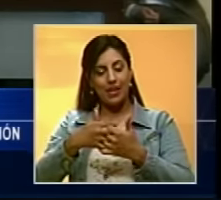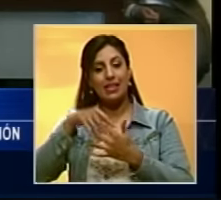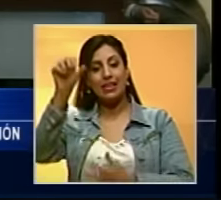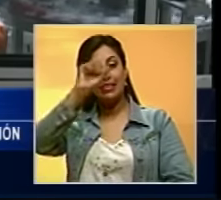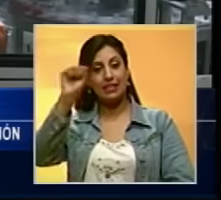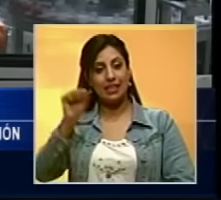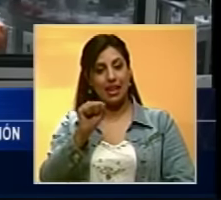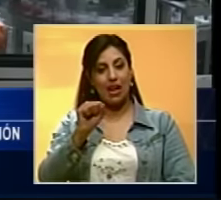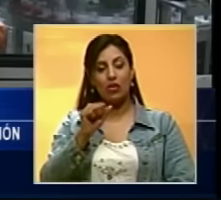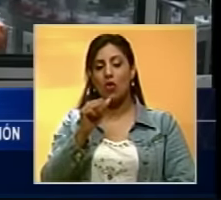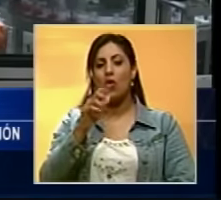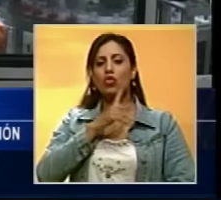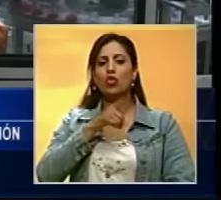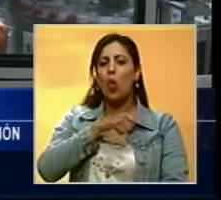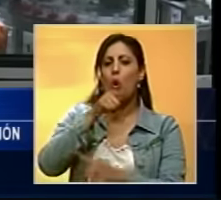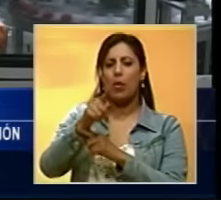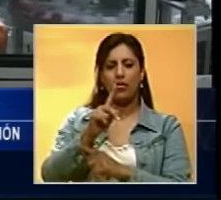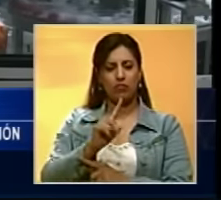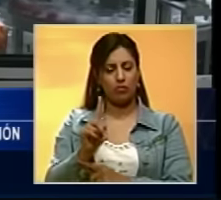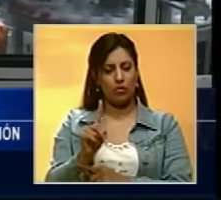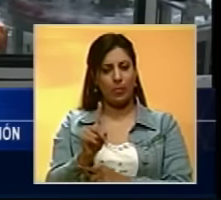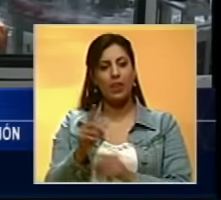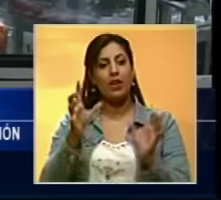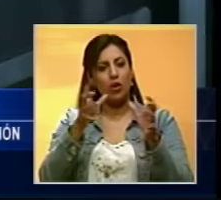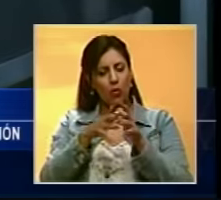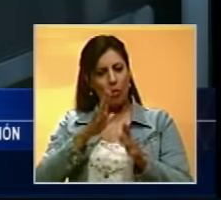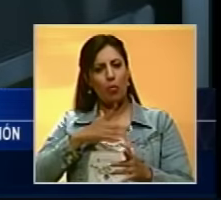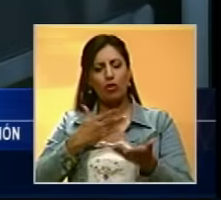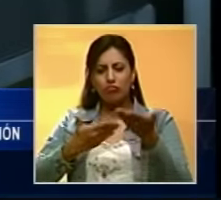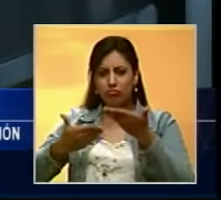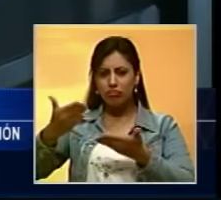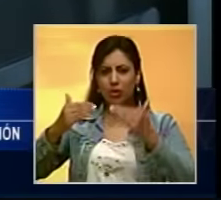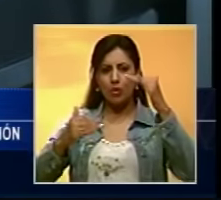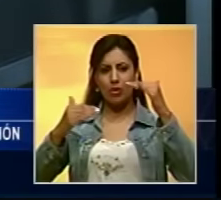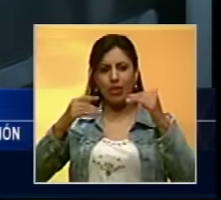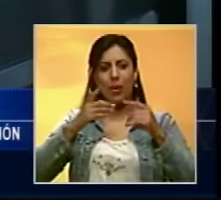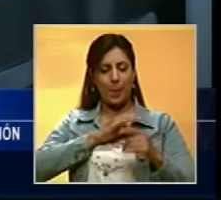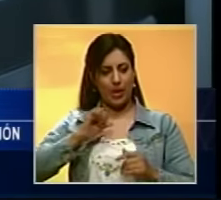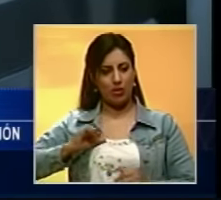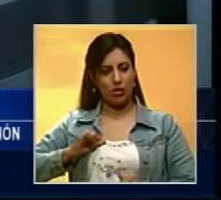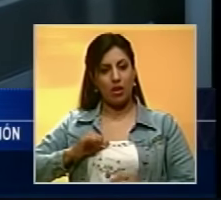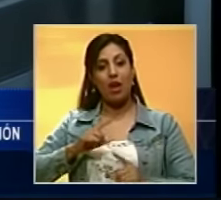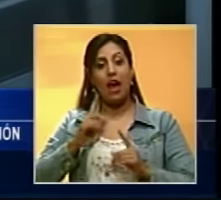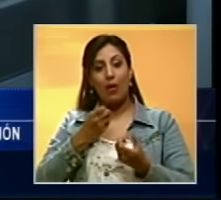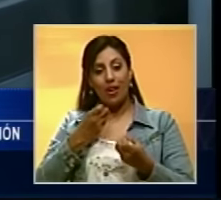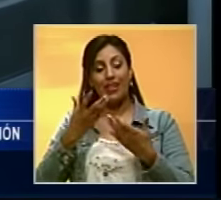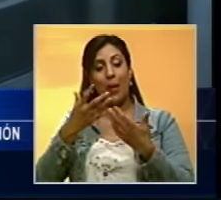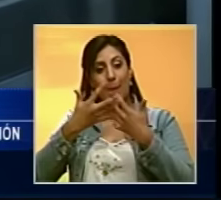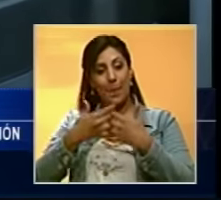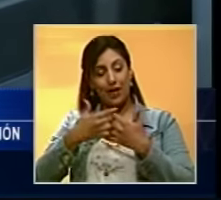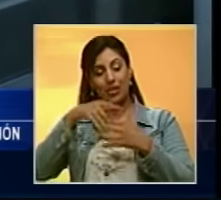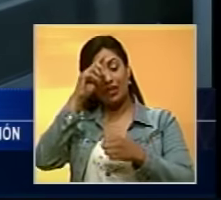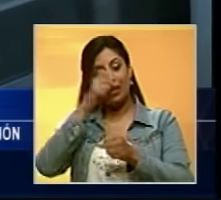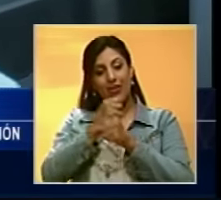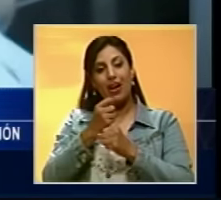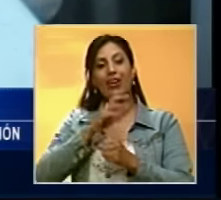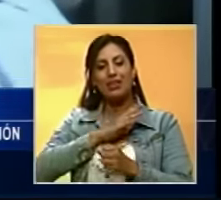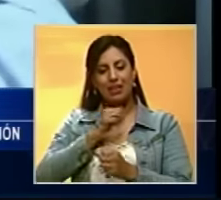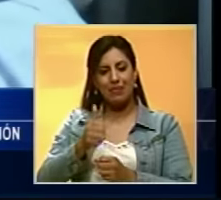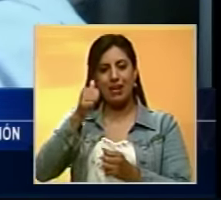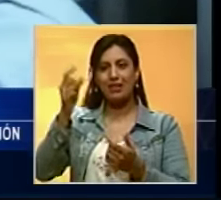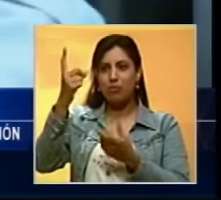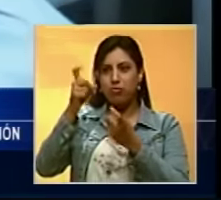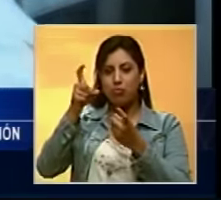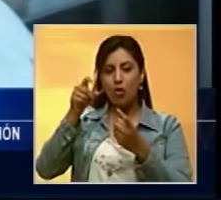sindicatos no es obligatorio y cada sector podría negociarlo por su cuenta ante esto los empleados podrían recibir mayores